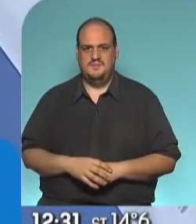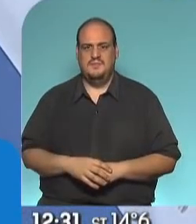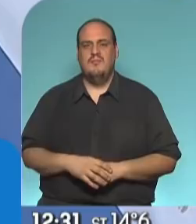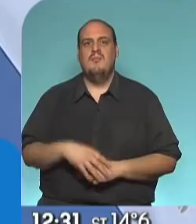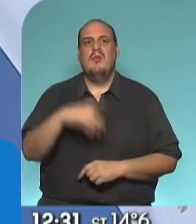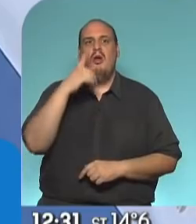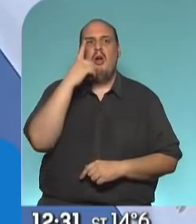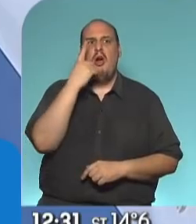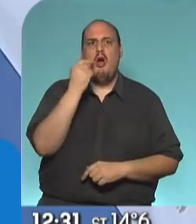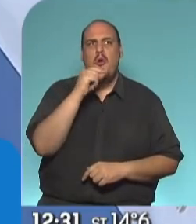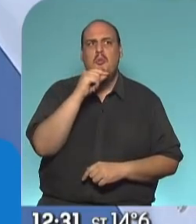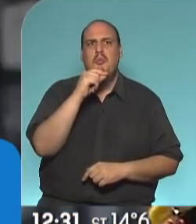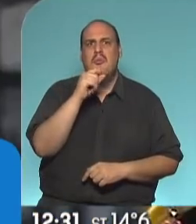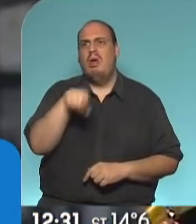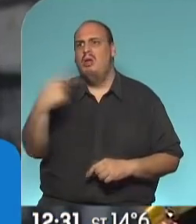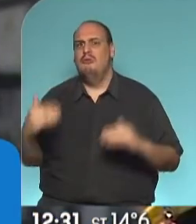hombres inigualables.